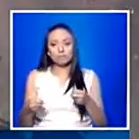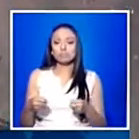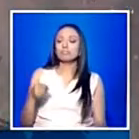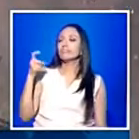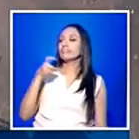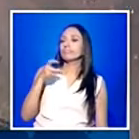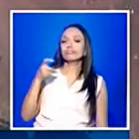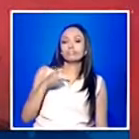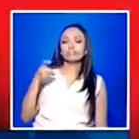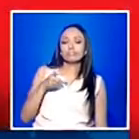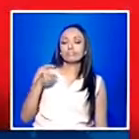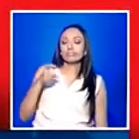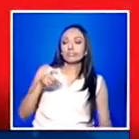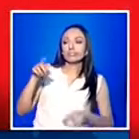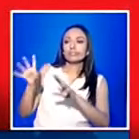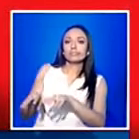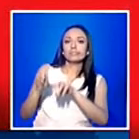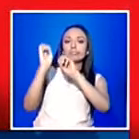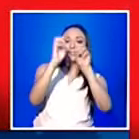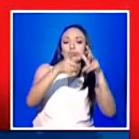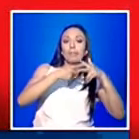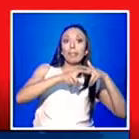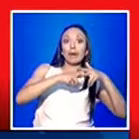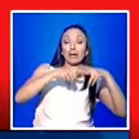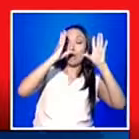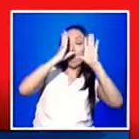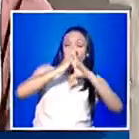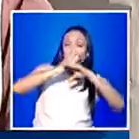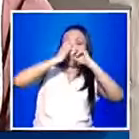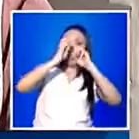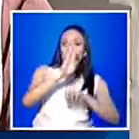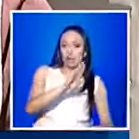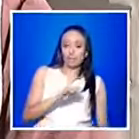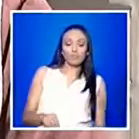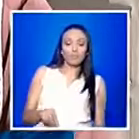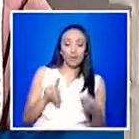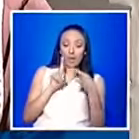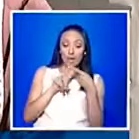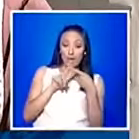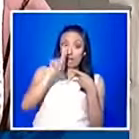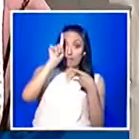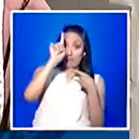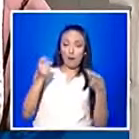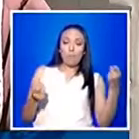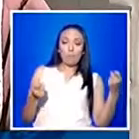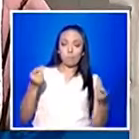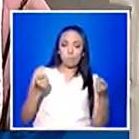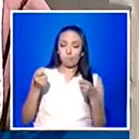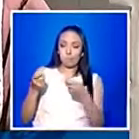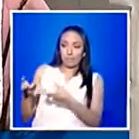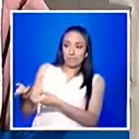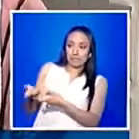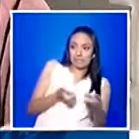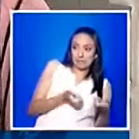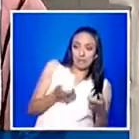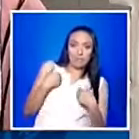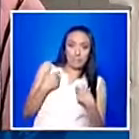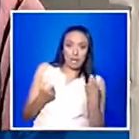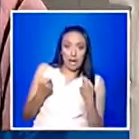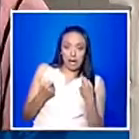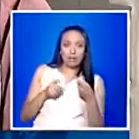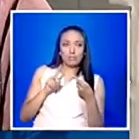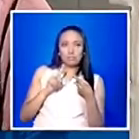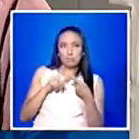ser trasladado a una mecánica en Huincha. Ahí primero está la Huincha, que con la que nos trasladó